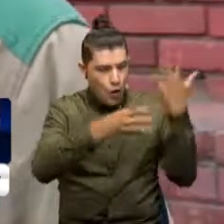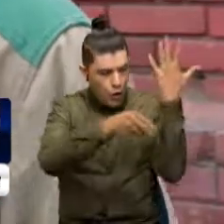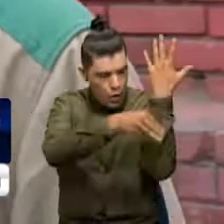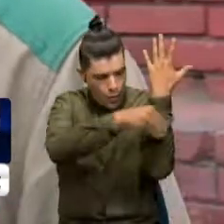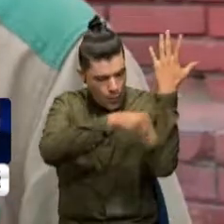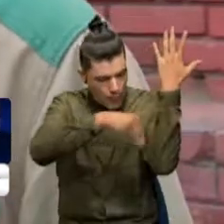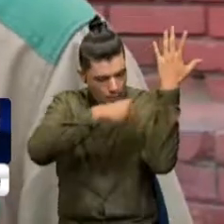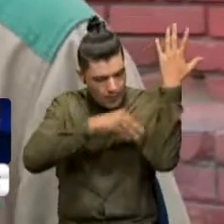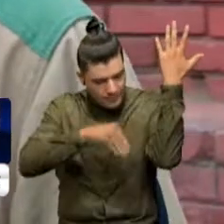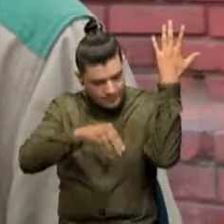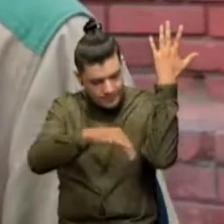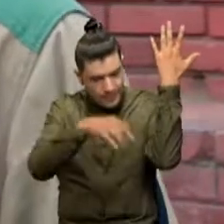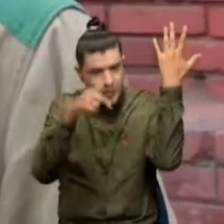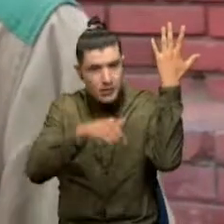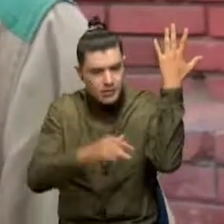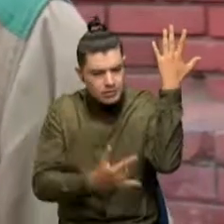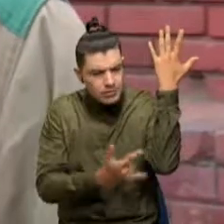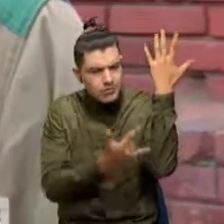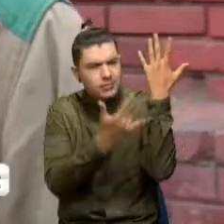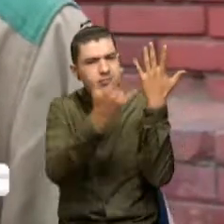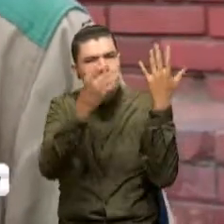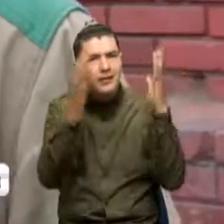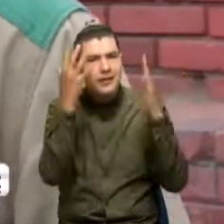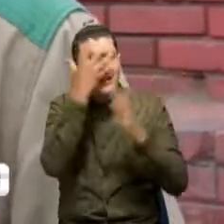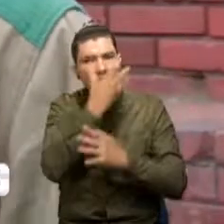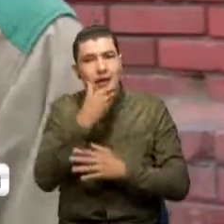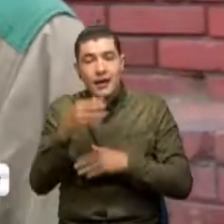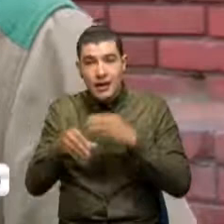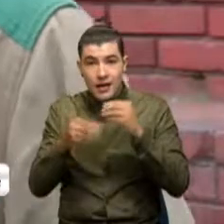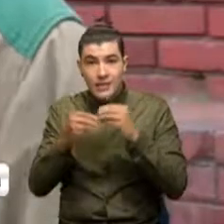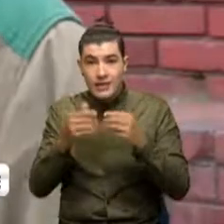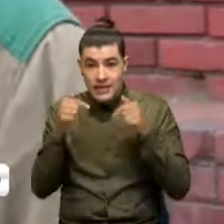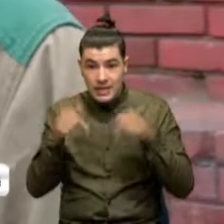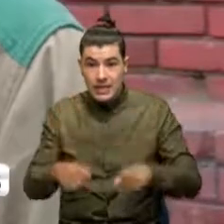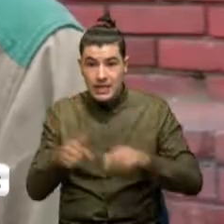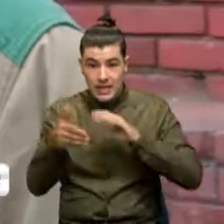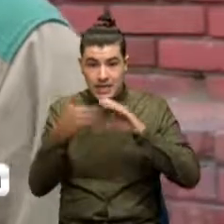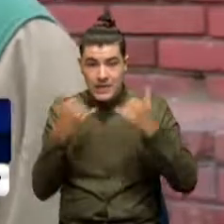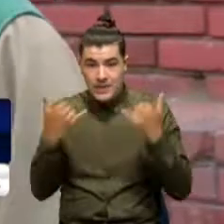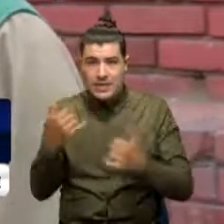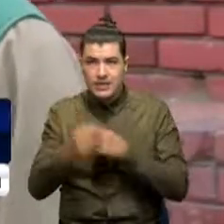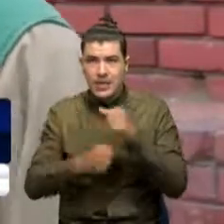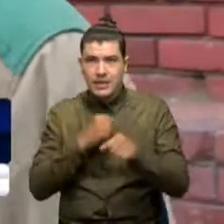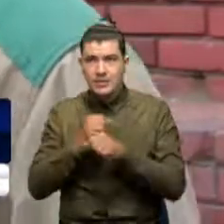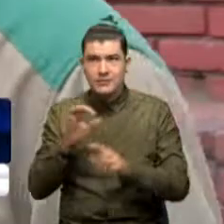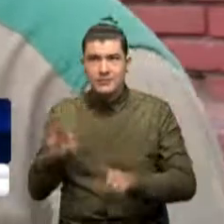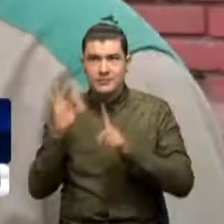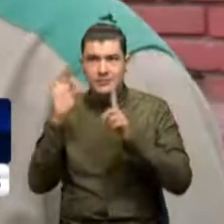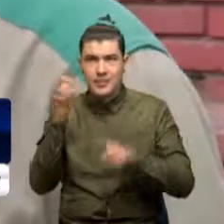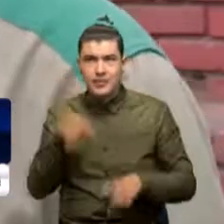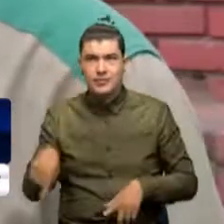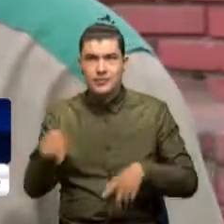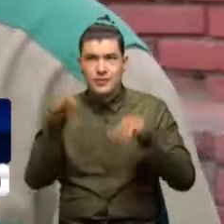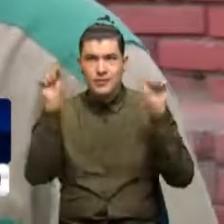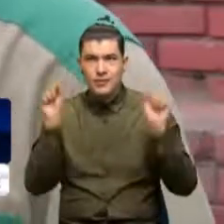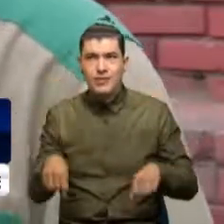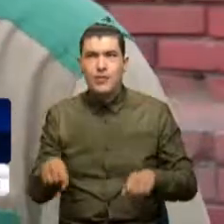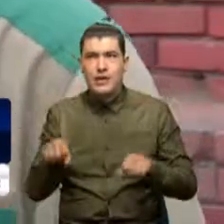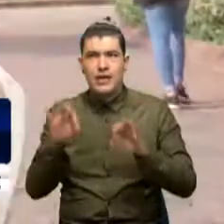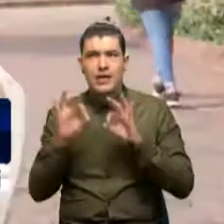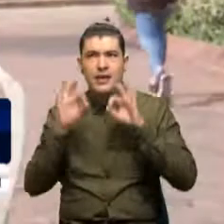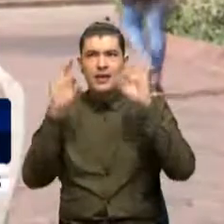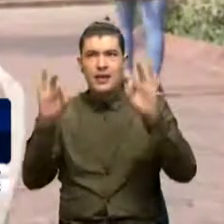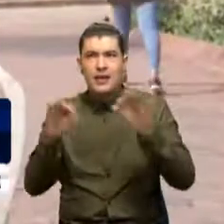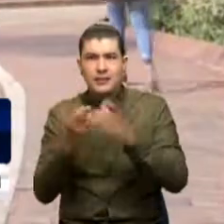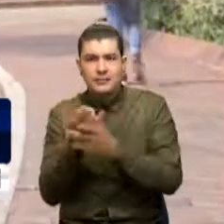que tenga un floraje así. Y hemos visto que el clima este año ha estado muy, muy excelente, entonces ha permitido de que tenga una